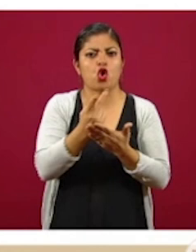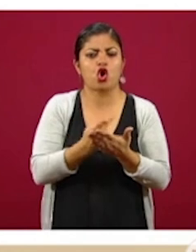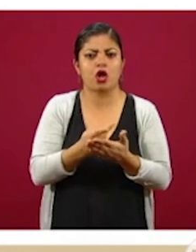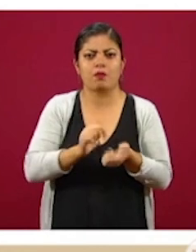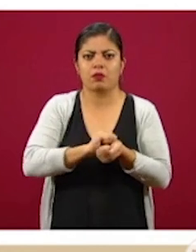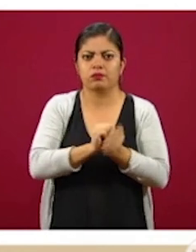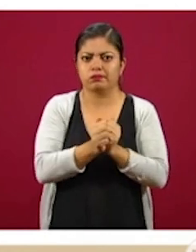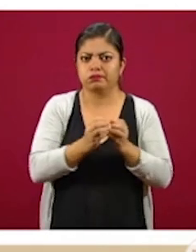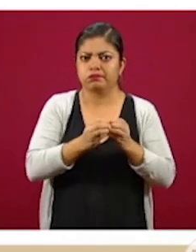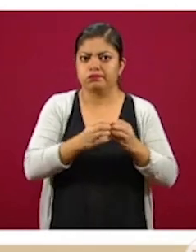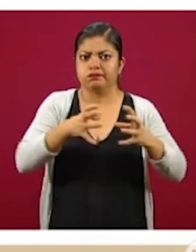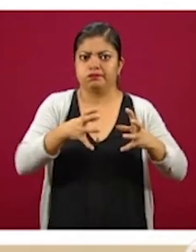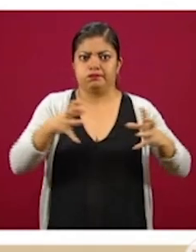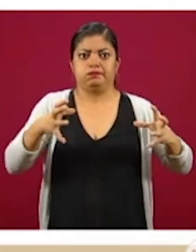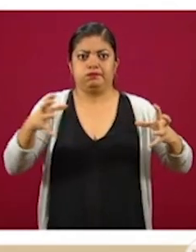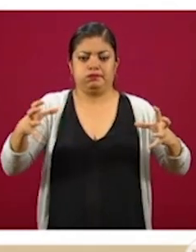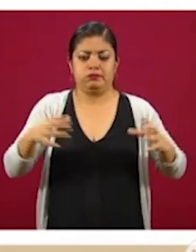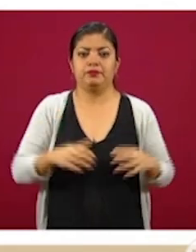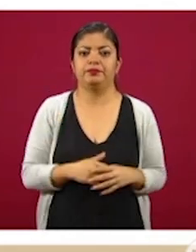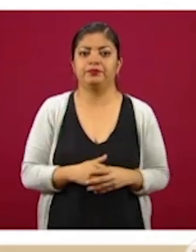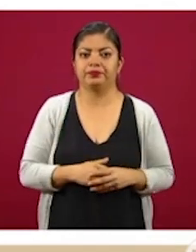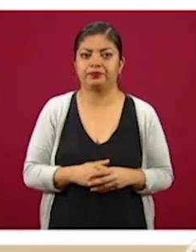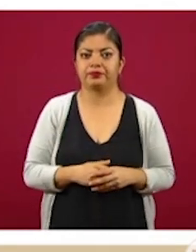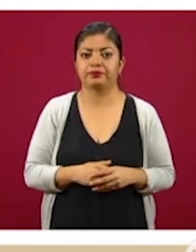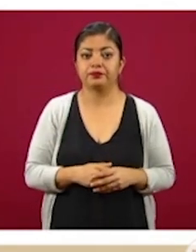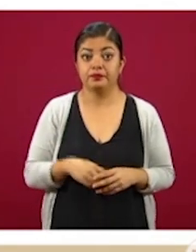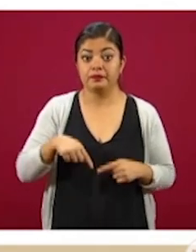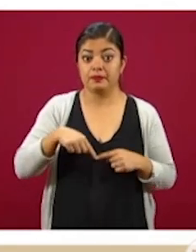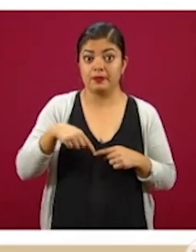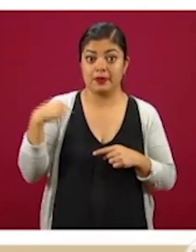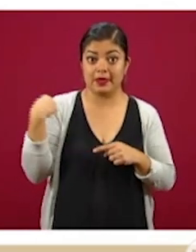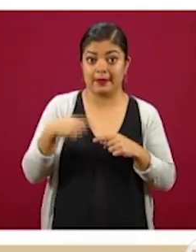ido creciendo. Al día de, bueno,